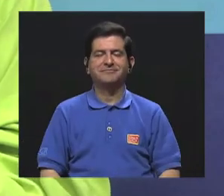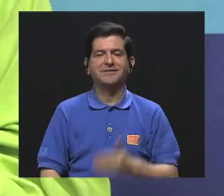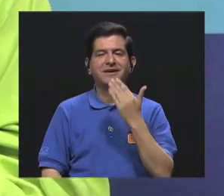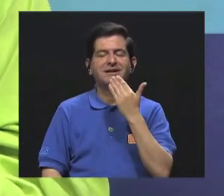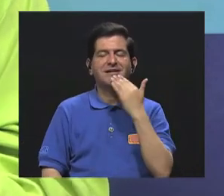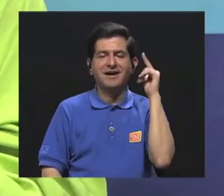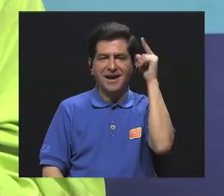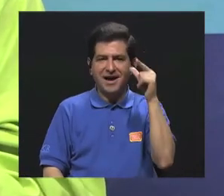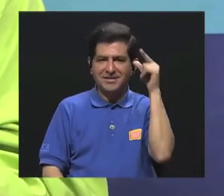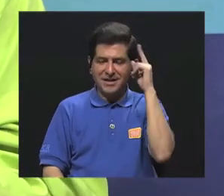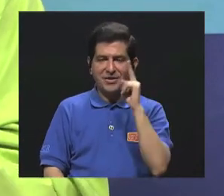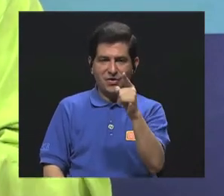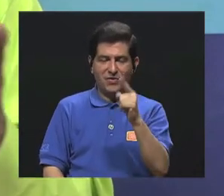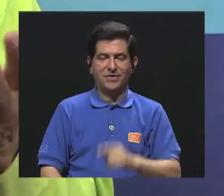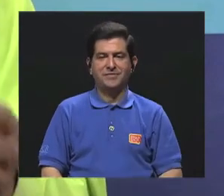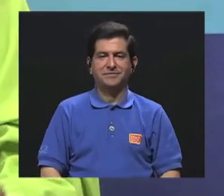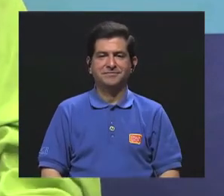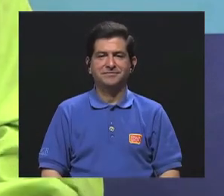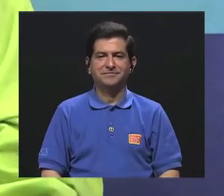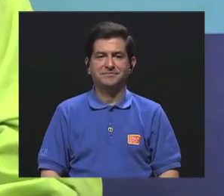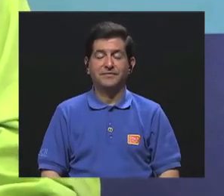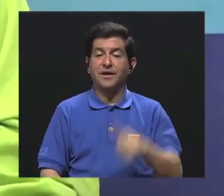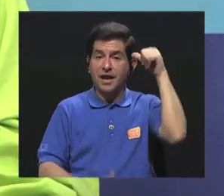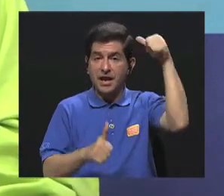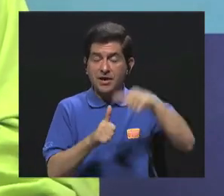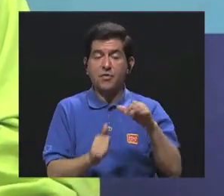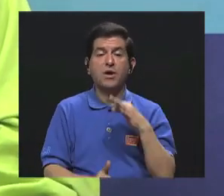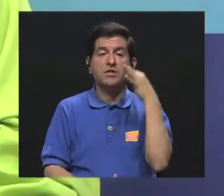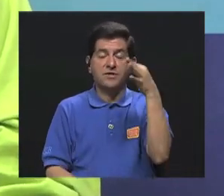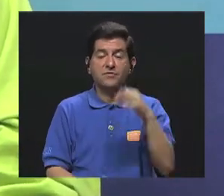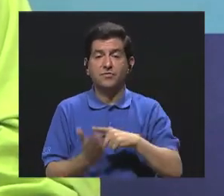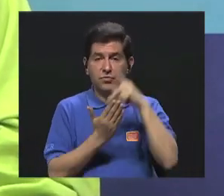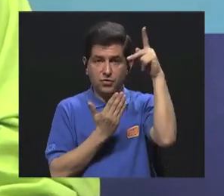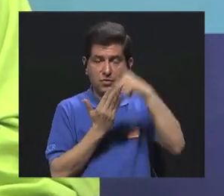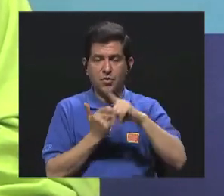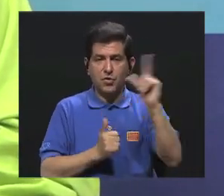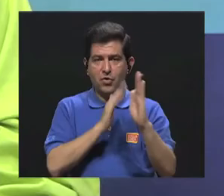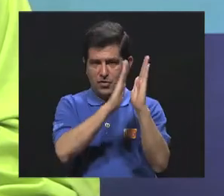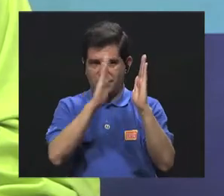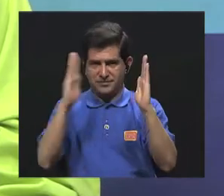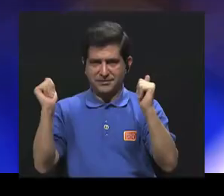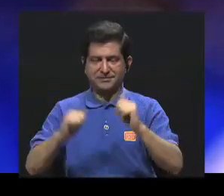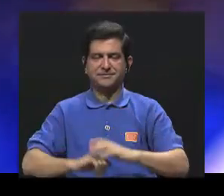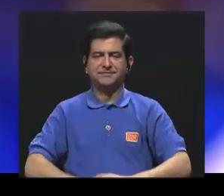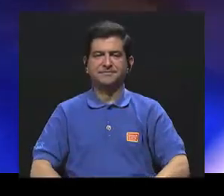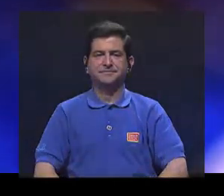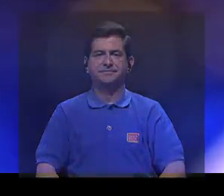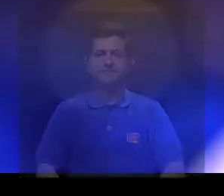supuesto, también a ustedes. Y no se pierdan nuestro próximo lunes de Cinemateca.